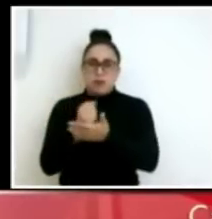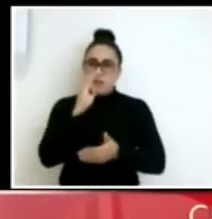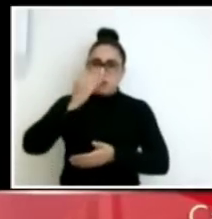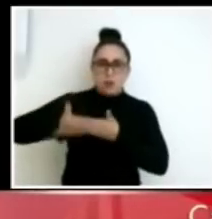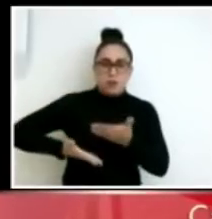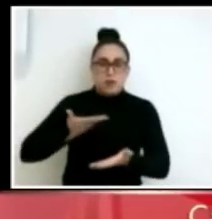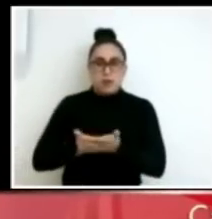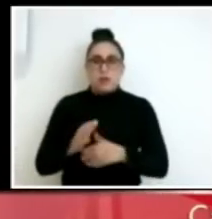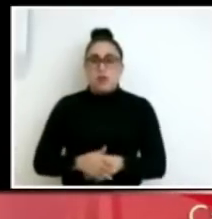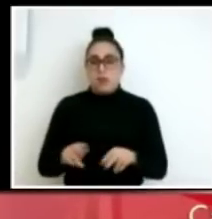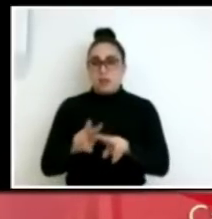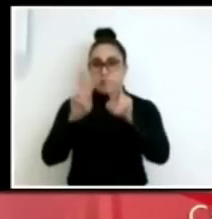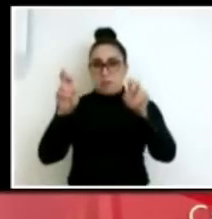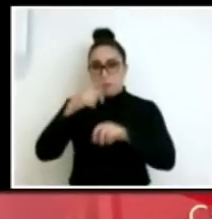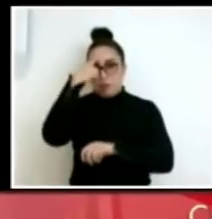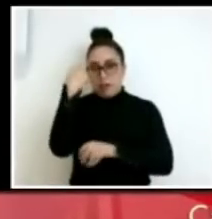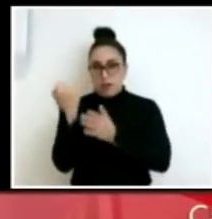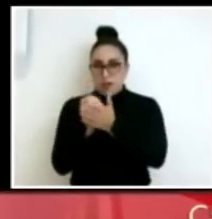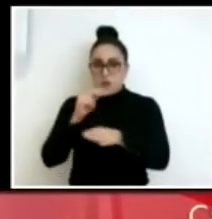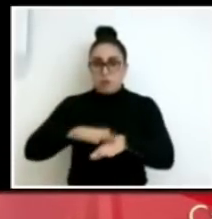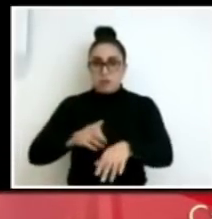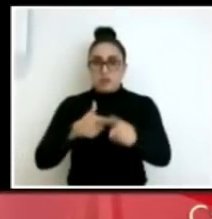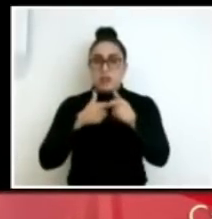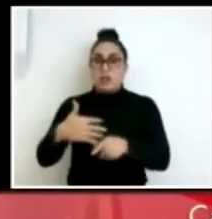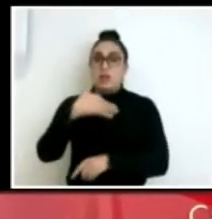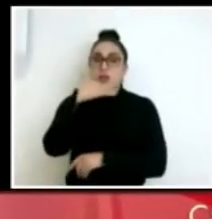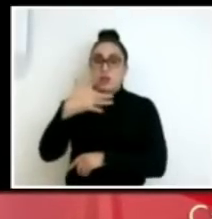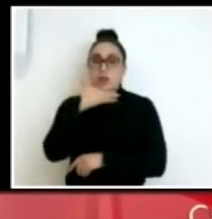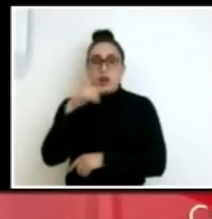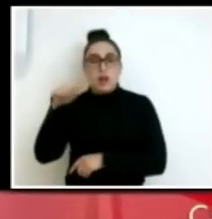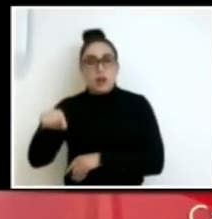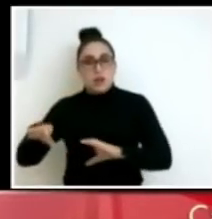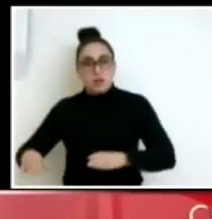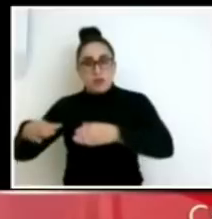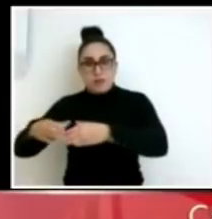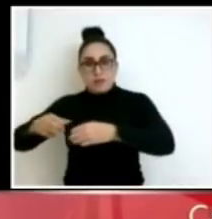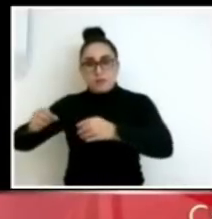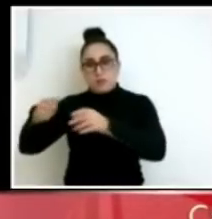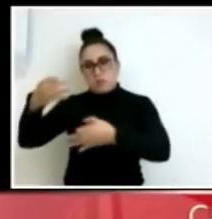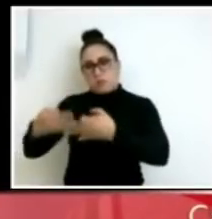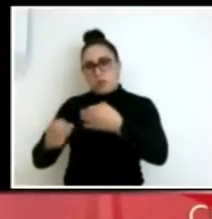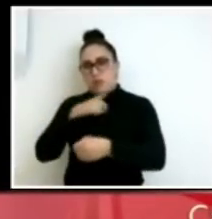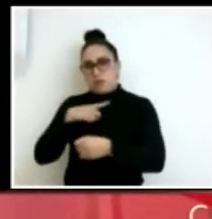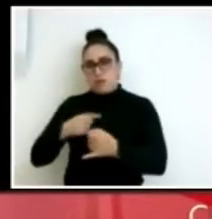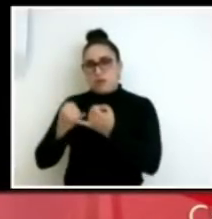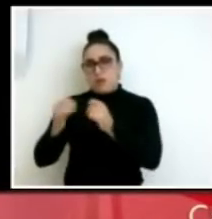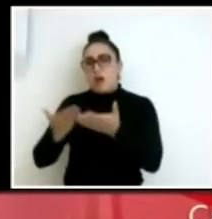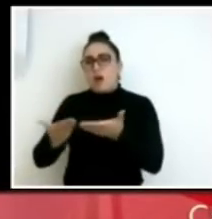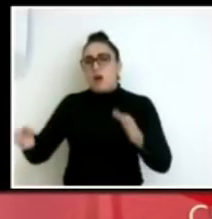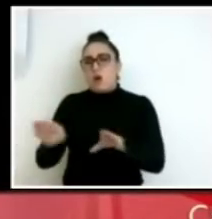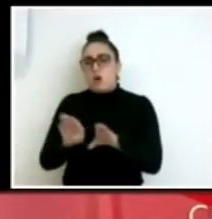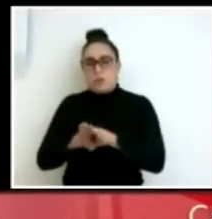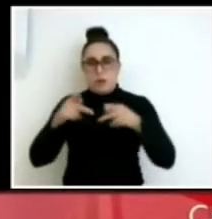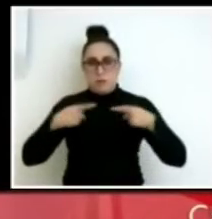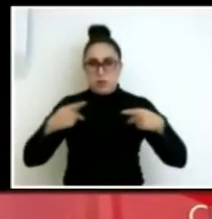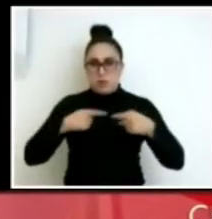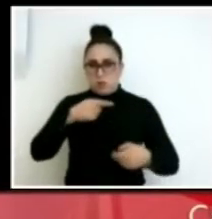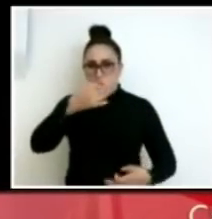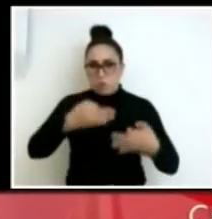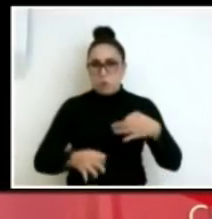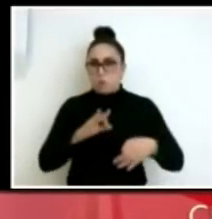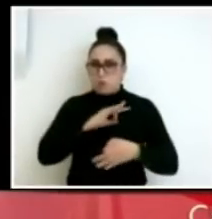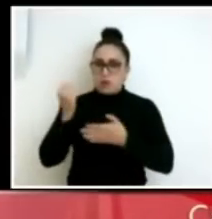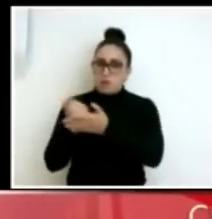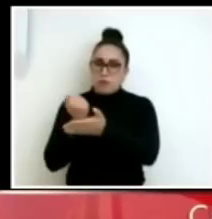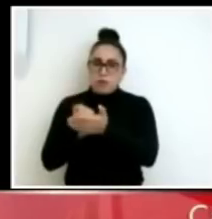el que el combate a la corrupción y la impunidad dependan de un poder judicial independiente. ¿Cómo podemos pretender que nuestros jueces combatan los flagelos que